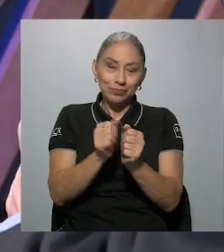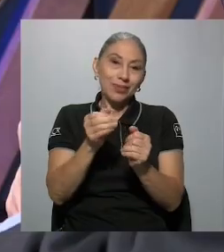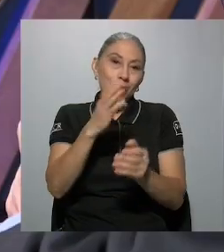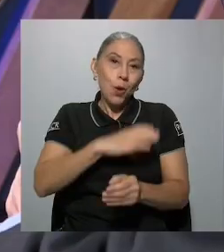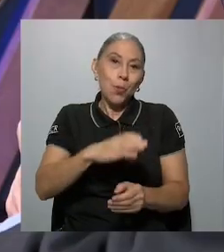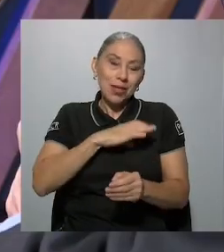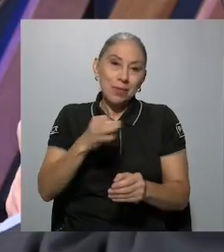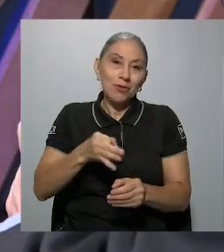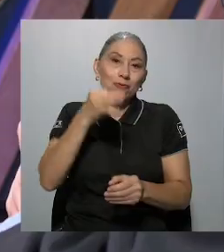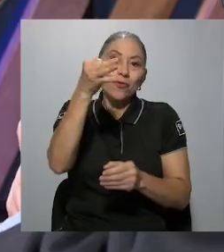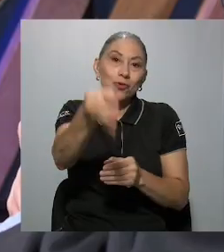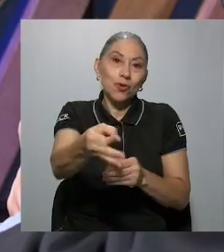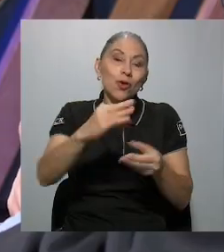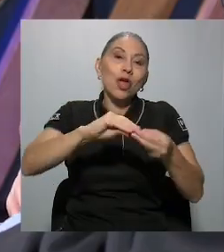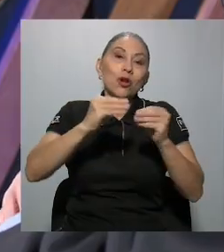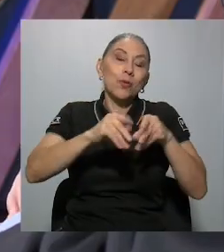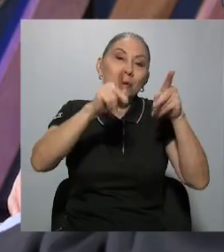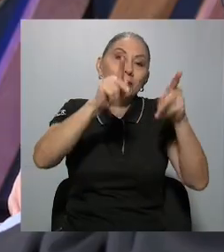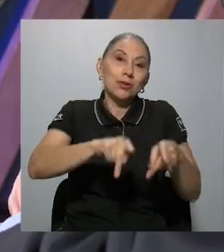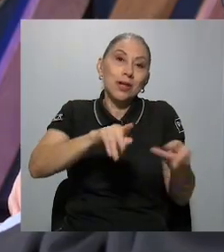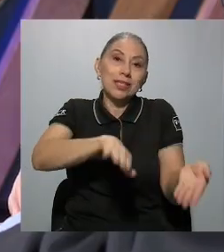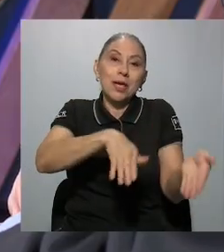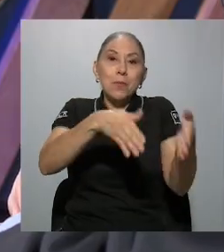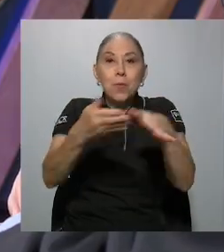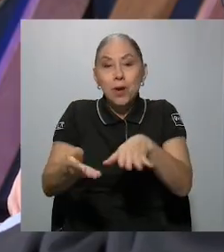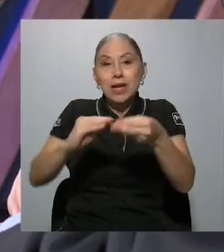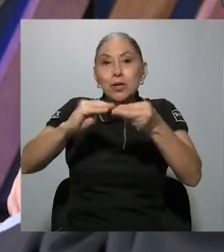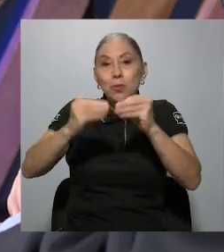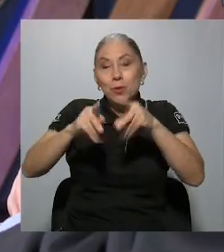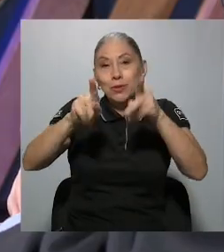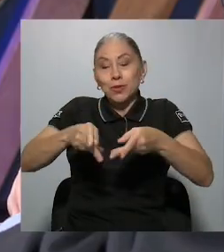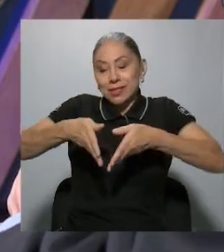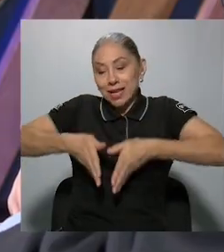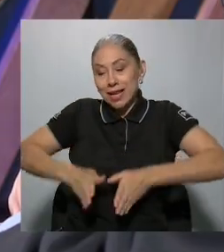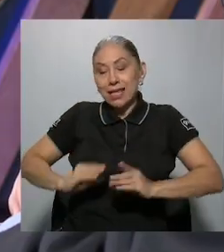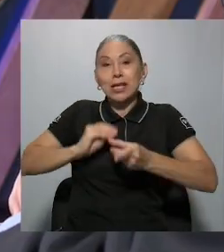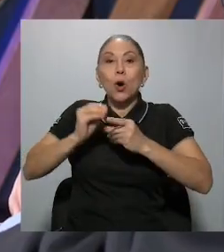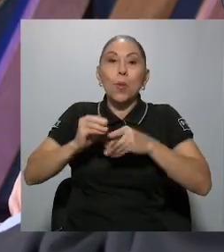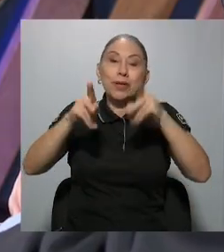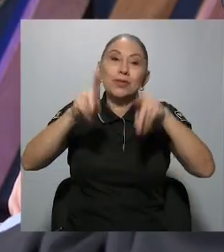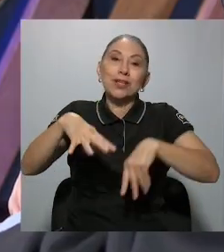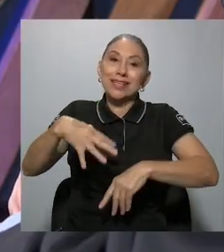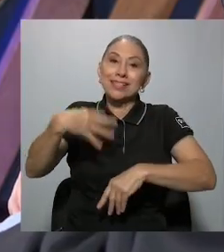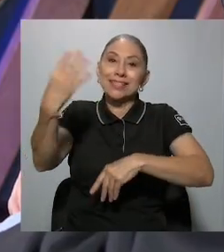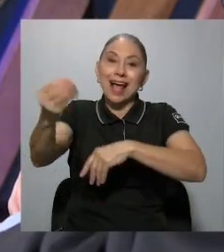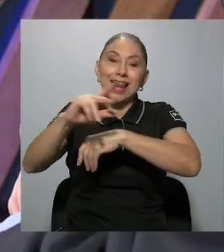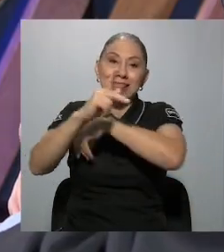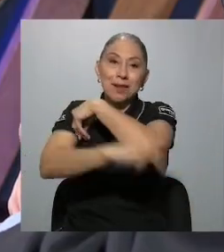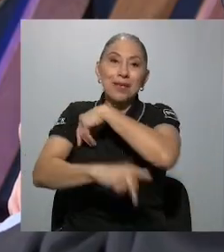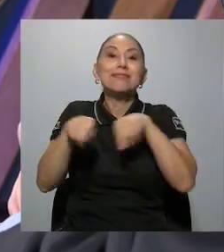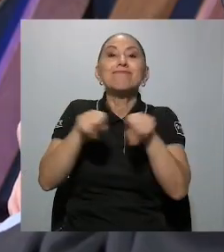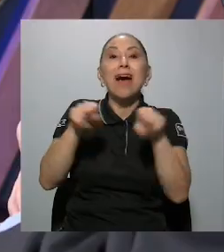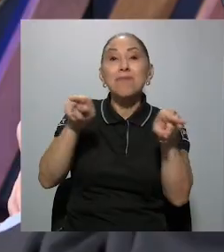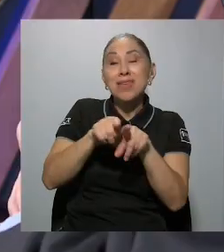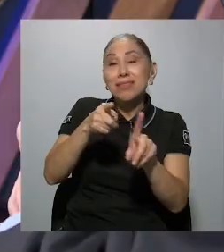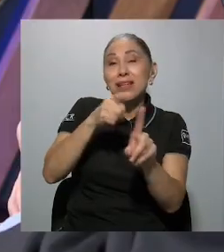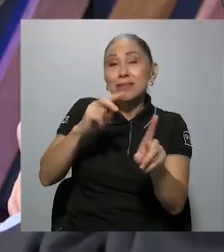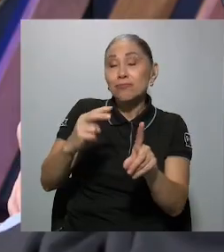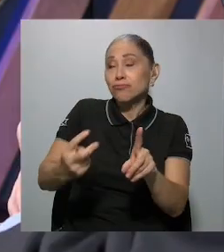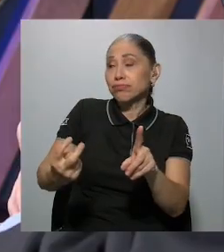el comportamiento futuro de la mortalidad, la fecundidad y la migración, que también se analiza desde el